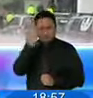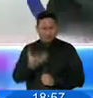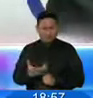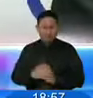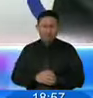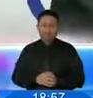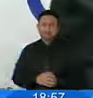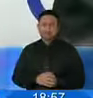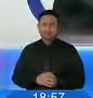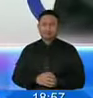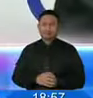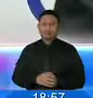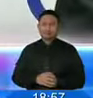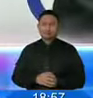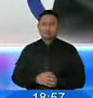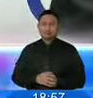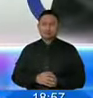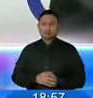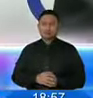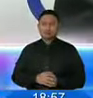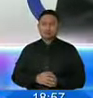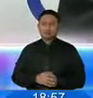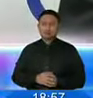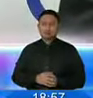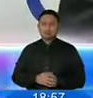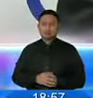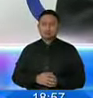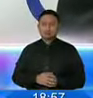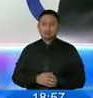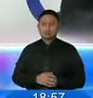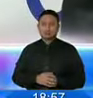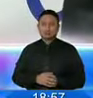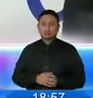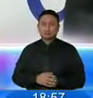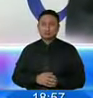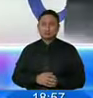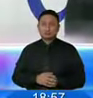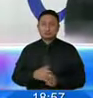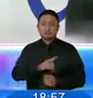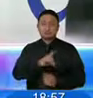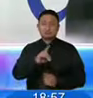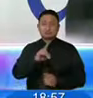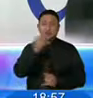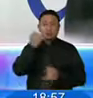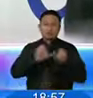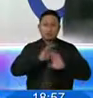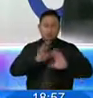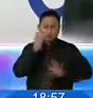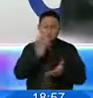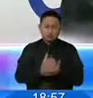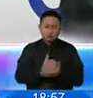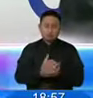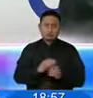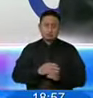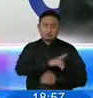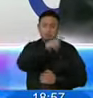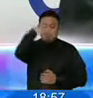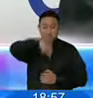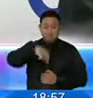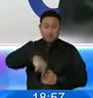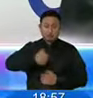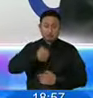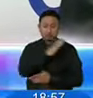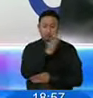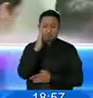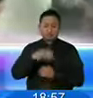temas. No somos... La intervención ha terminado, doctor. Sin prejuicios, doctor. Solo termino diciéndole que aquí hay gente decente que ha trabajado y que no somos